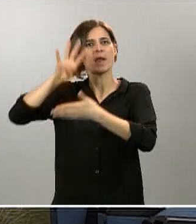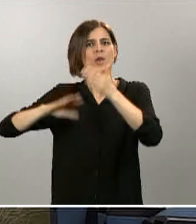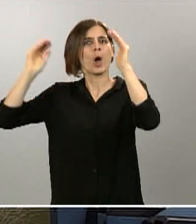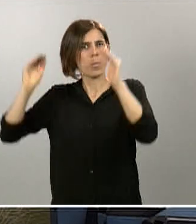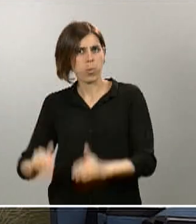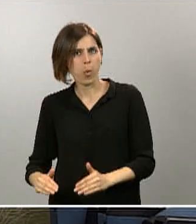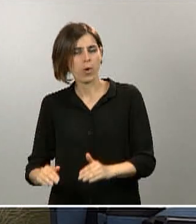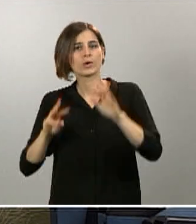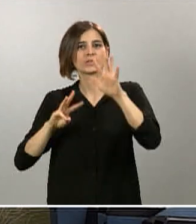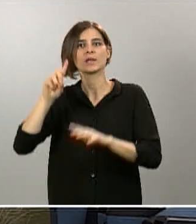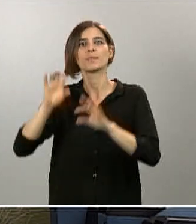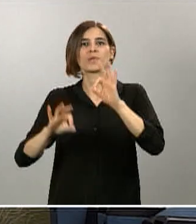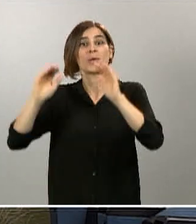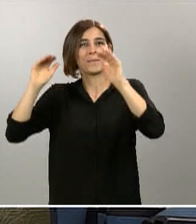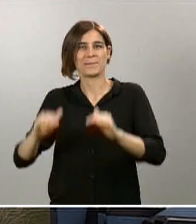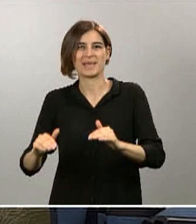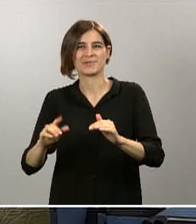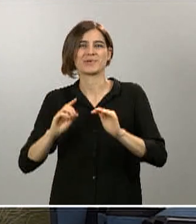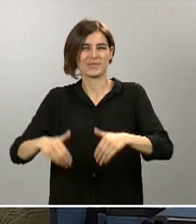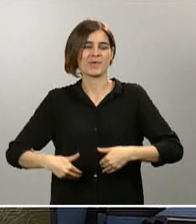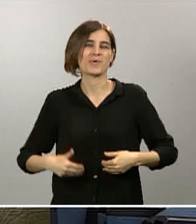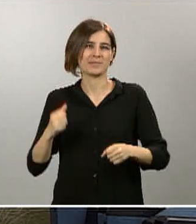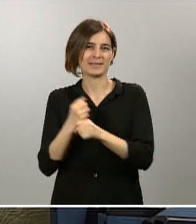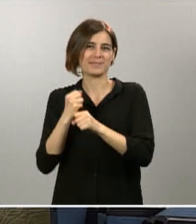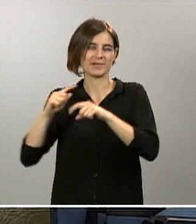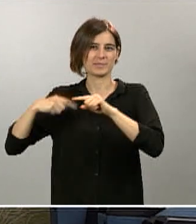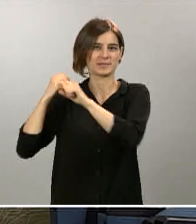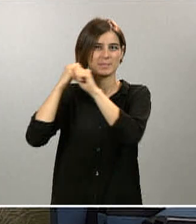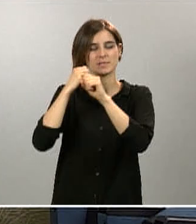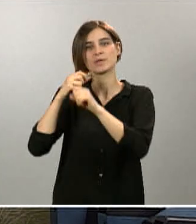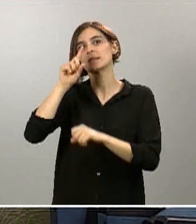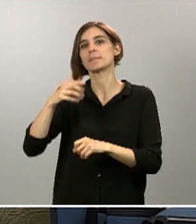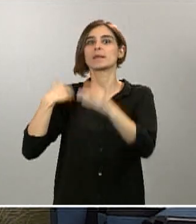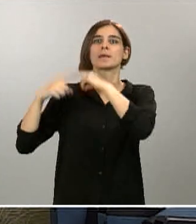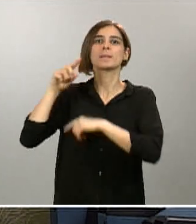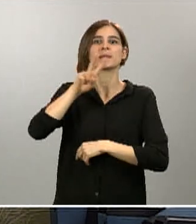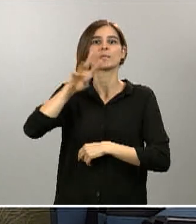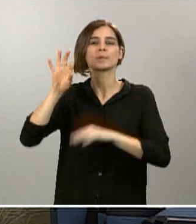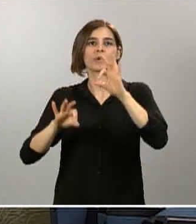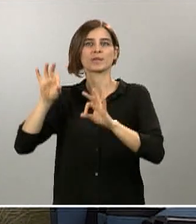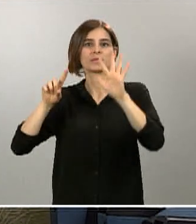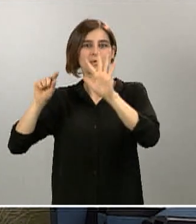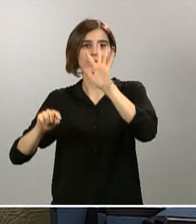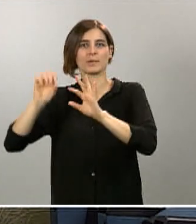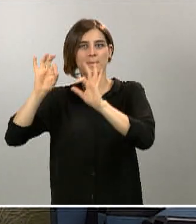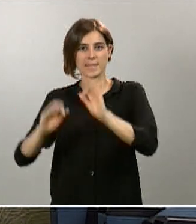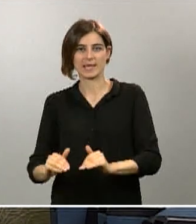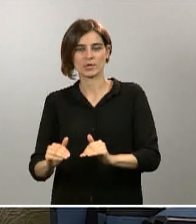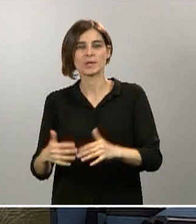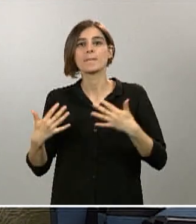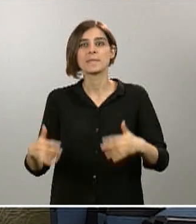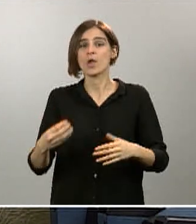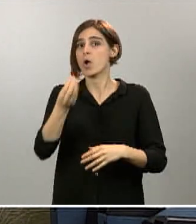laboral posterior a Semana Santa y un 6% menos que el pasado 24 de marzo. Asimismo, el consumo eléctrico no ha recuperado el nivel previo a la